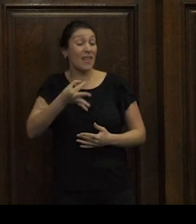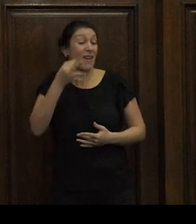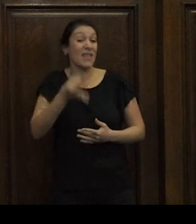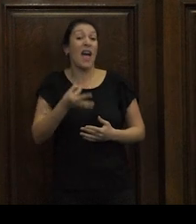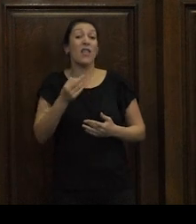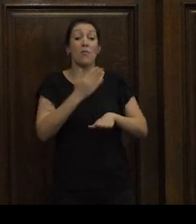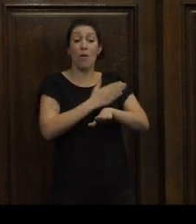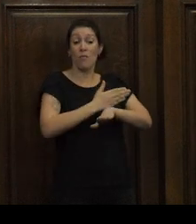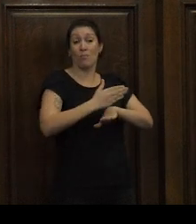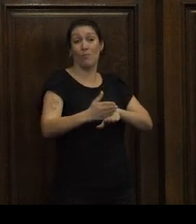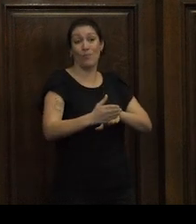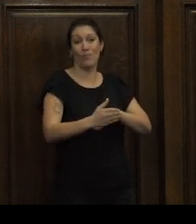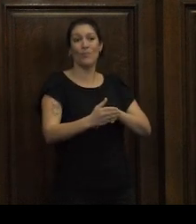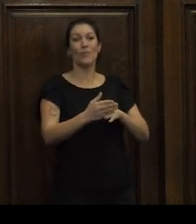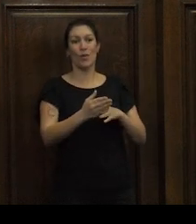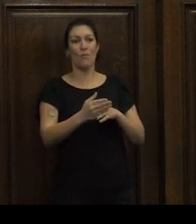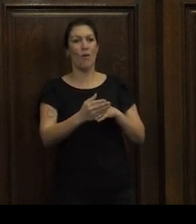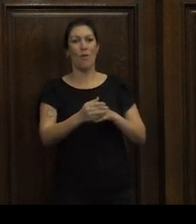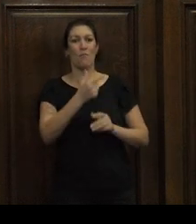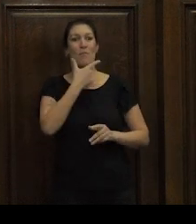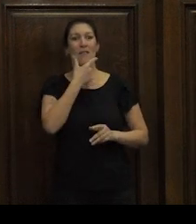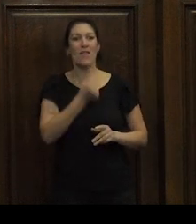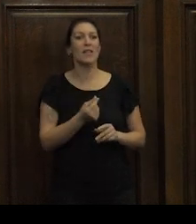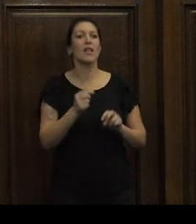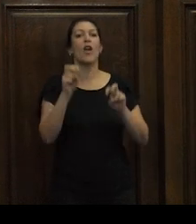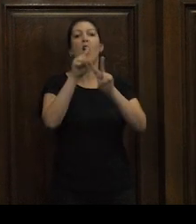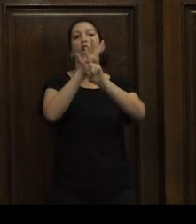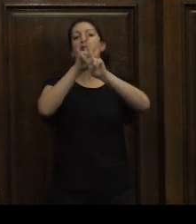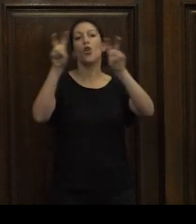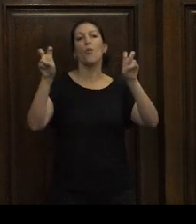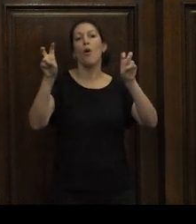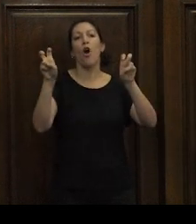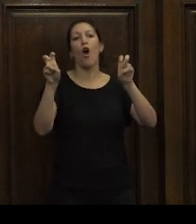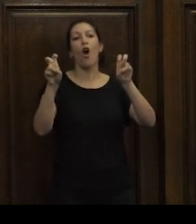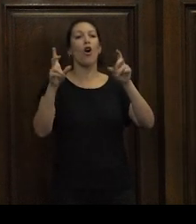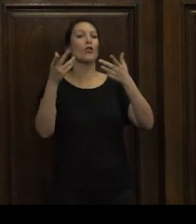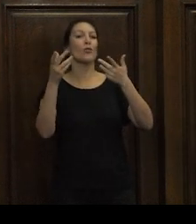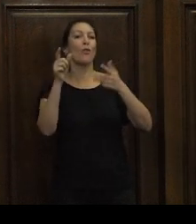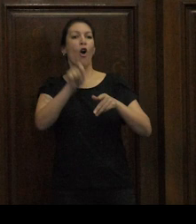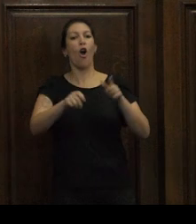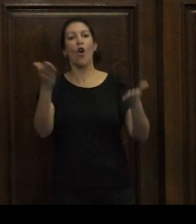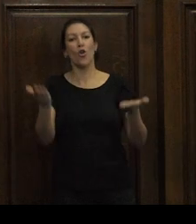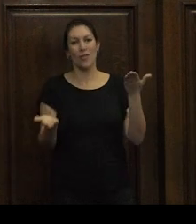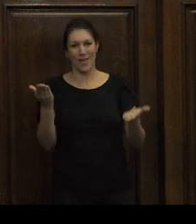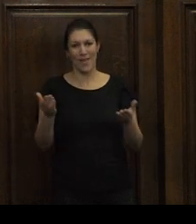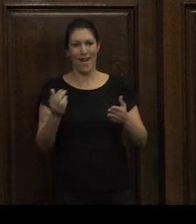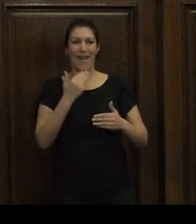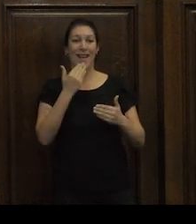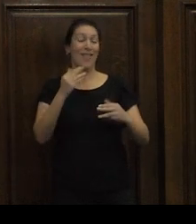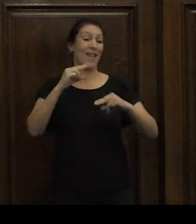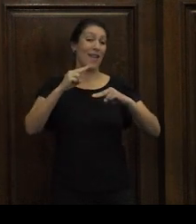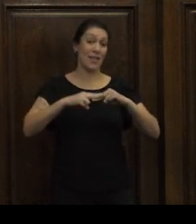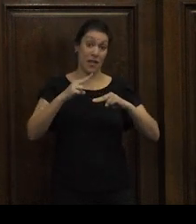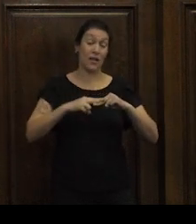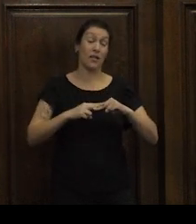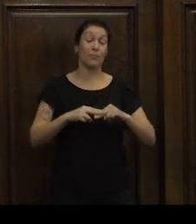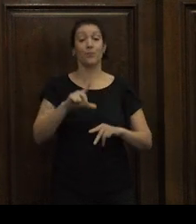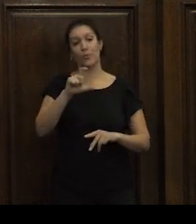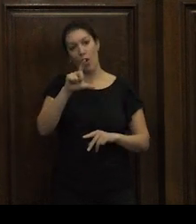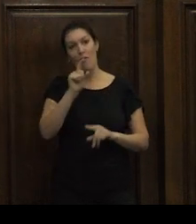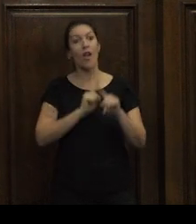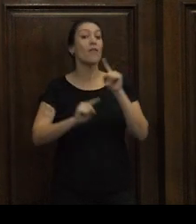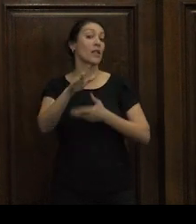en sus efectos hacer justicia, ¿no? Entre comillas, así por Internet. Aunque también es cierto que todo puede salir